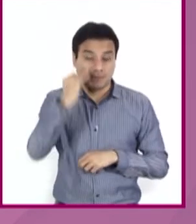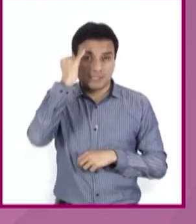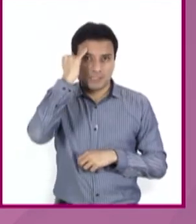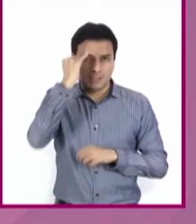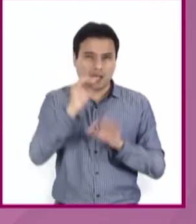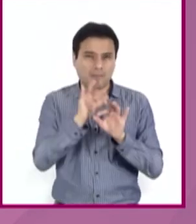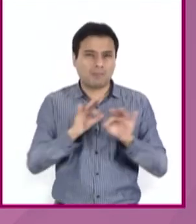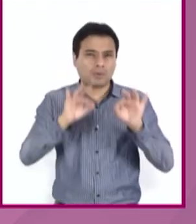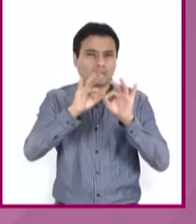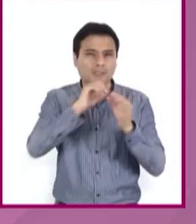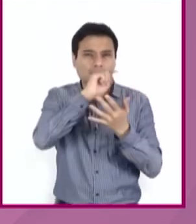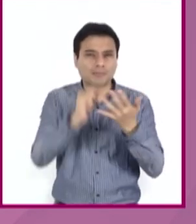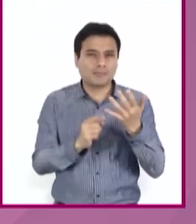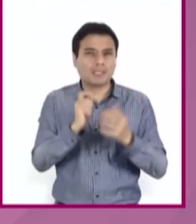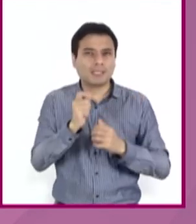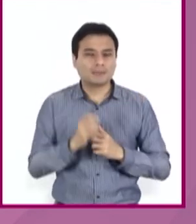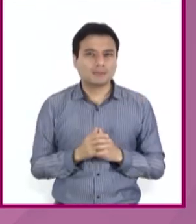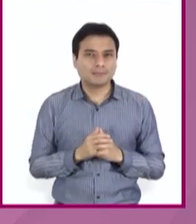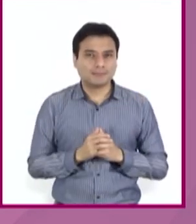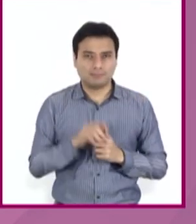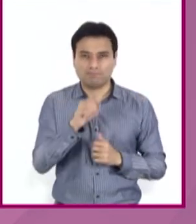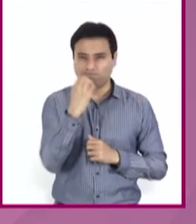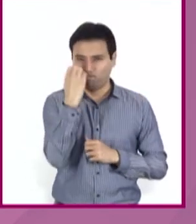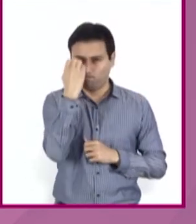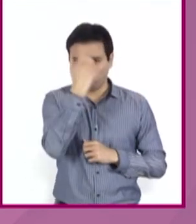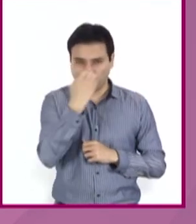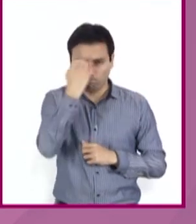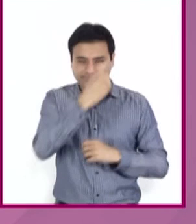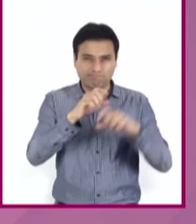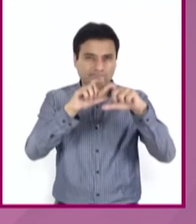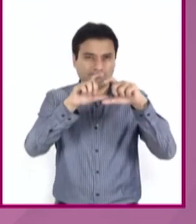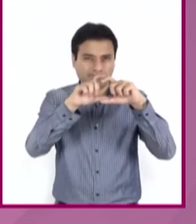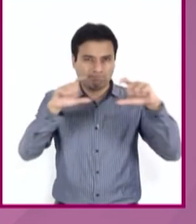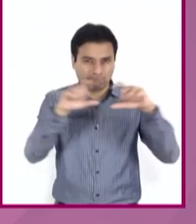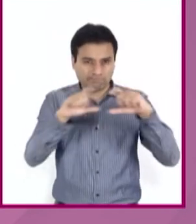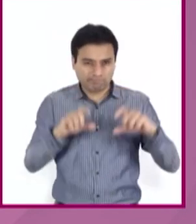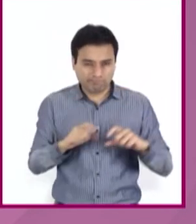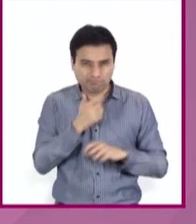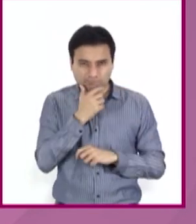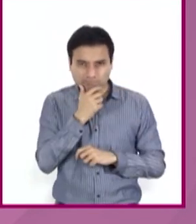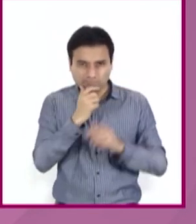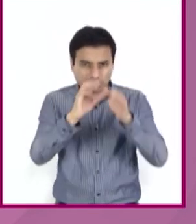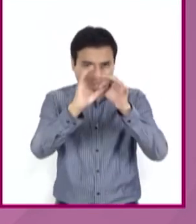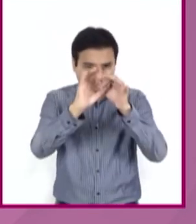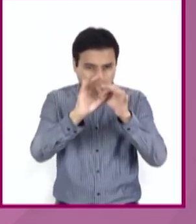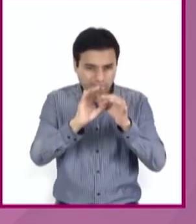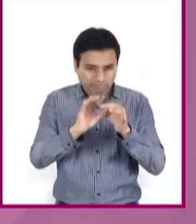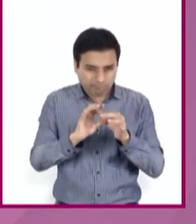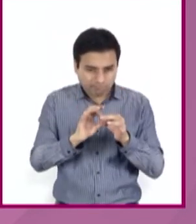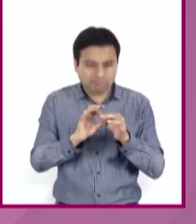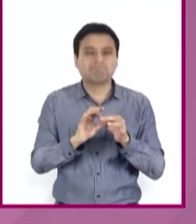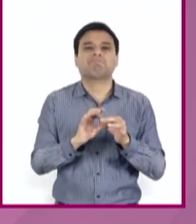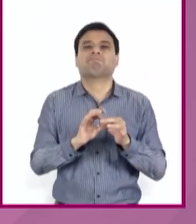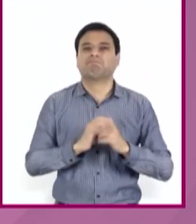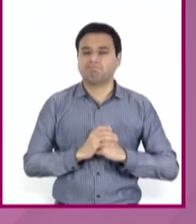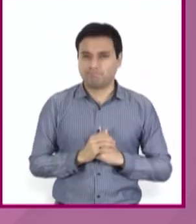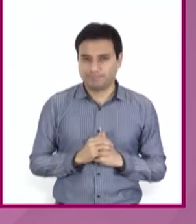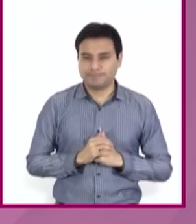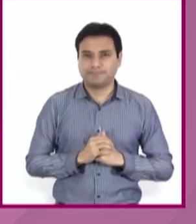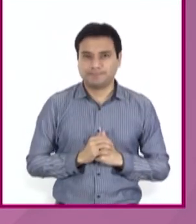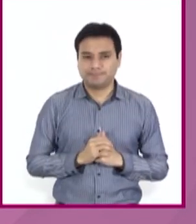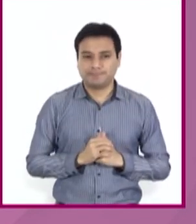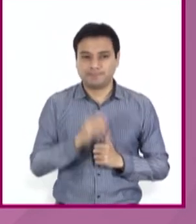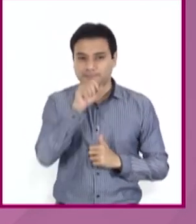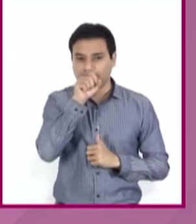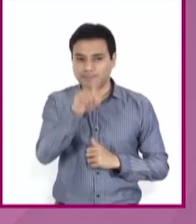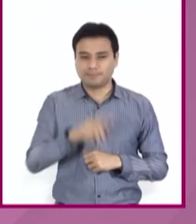más importantes. Examinar partes de los párrafos que se relacionan con el título y los subtítulos.